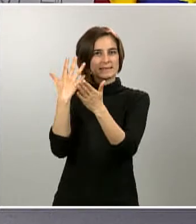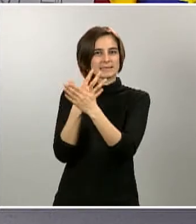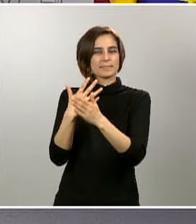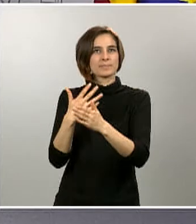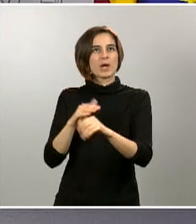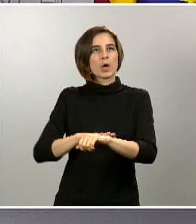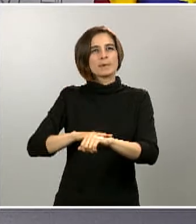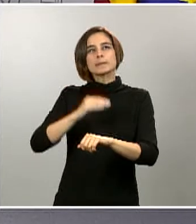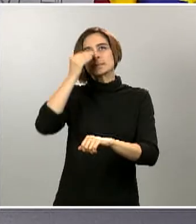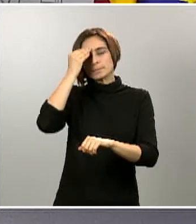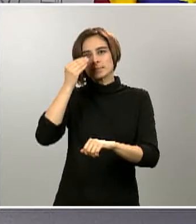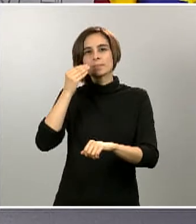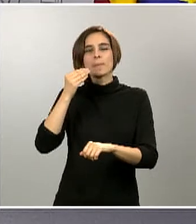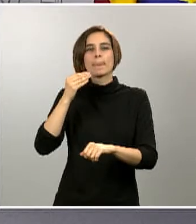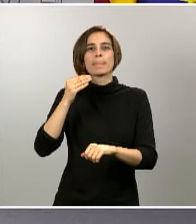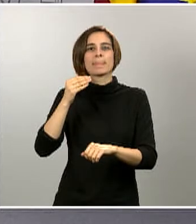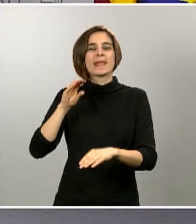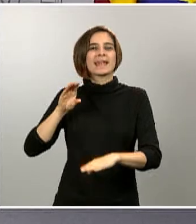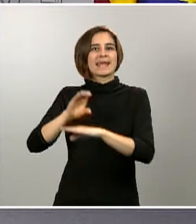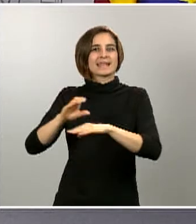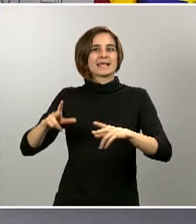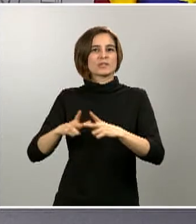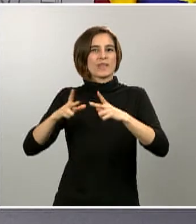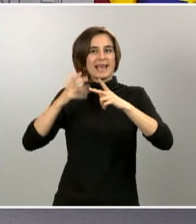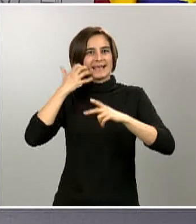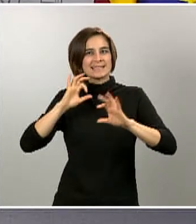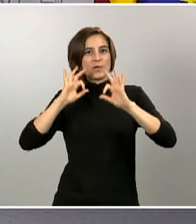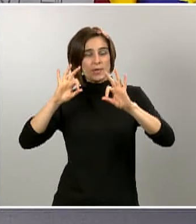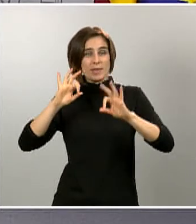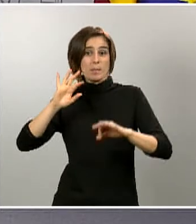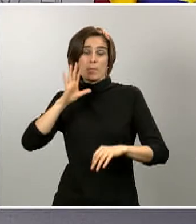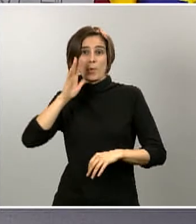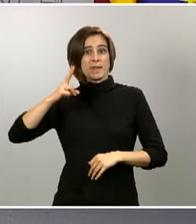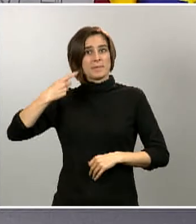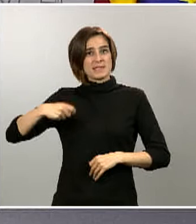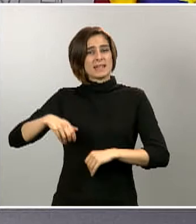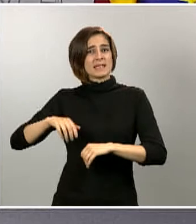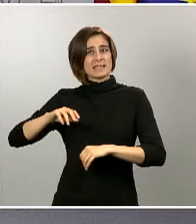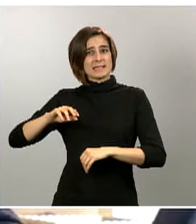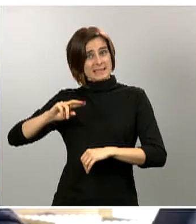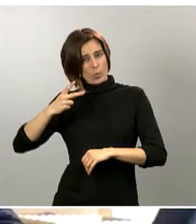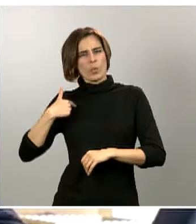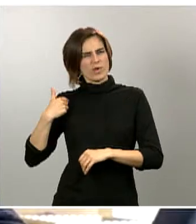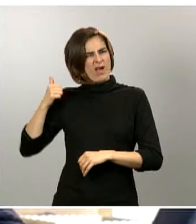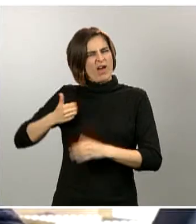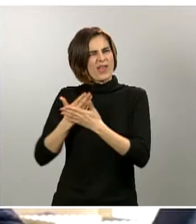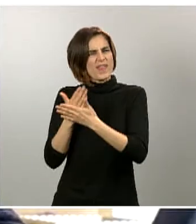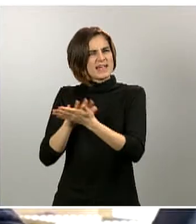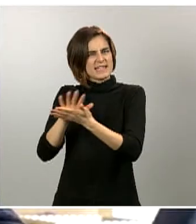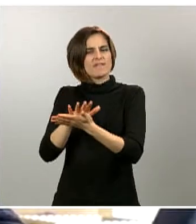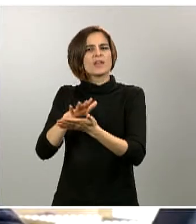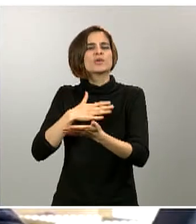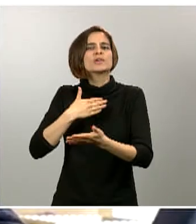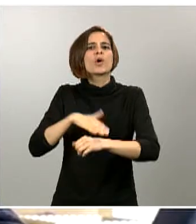social extraordinaria que lleva varios días hablando el vicepresidente segundo y las diferencias con la renta mínima. Y sobre esta cuestión también